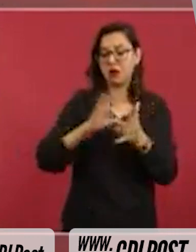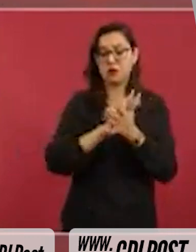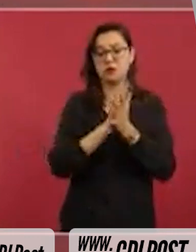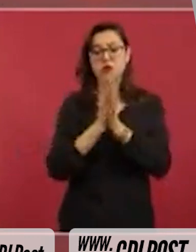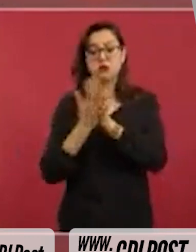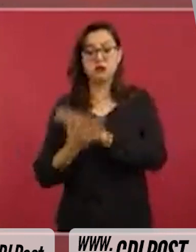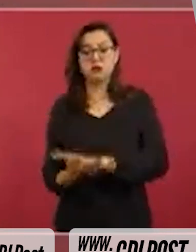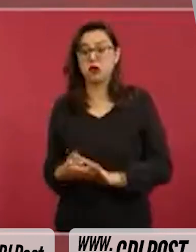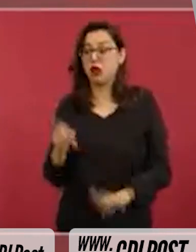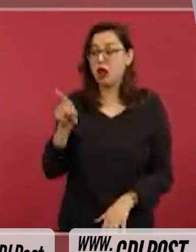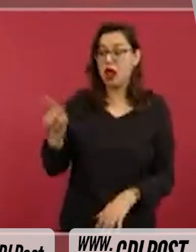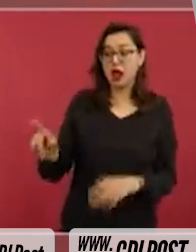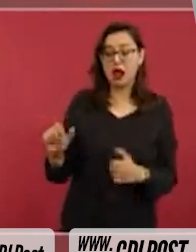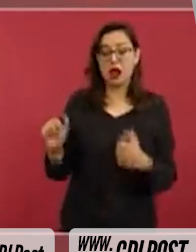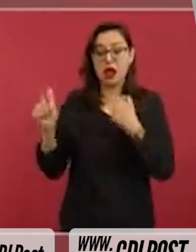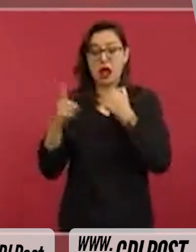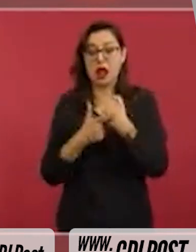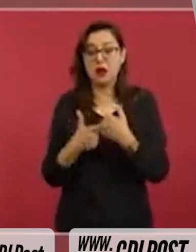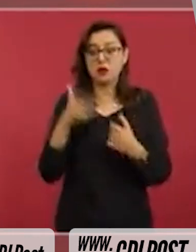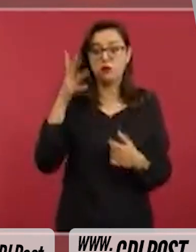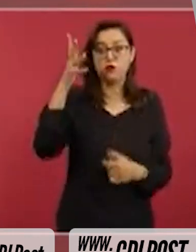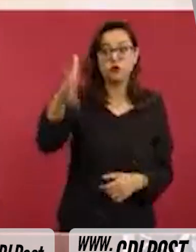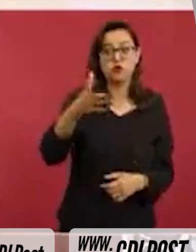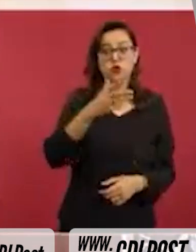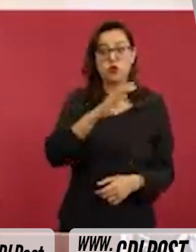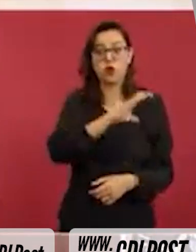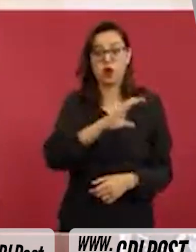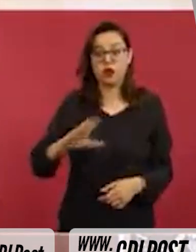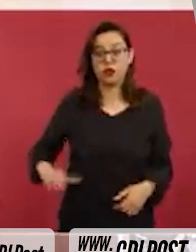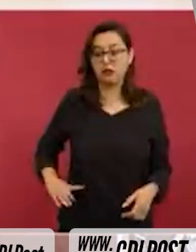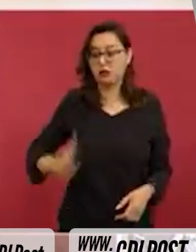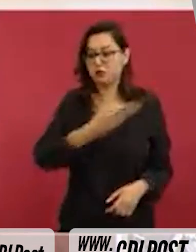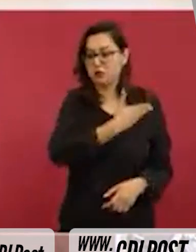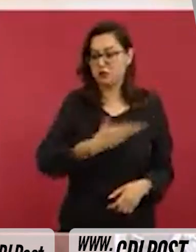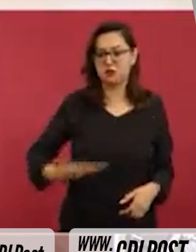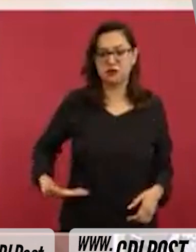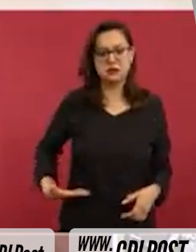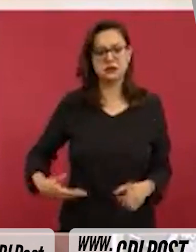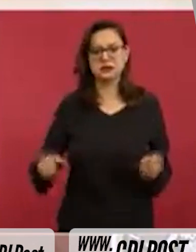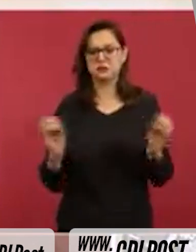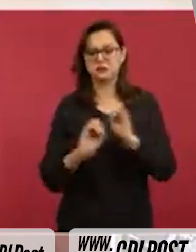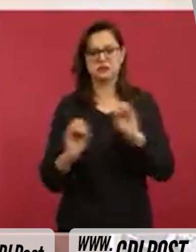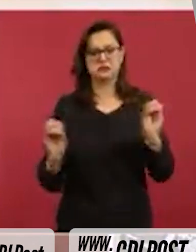precandidato a la presidencia. ¿Por qué?